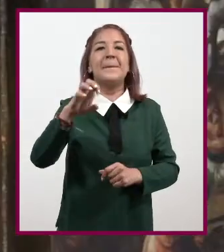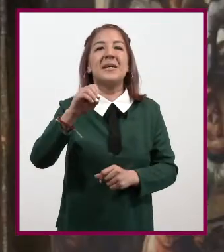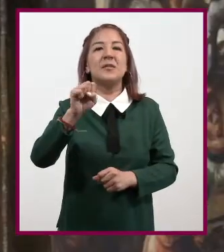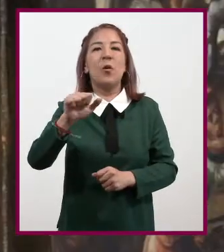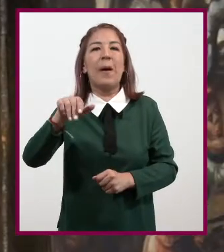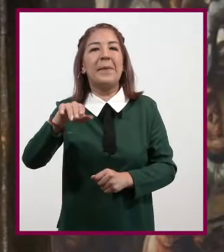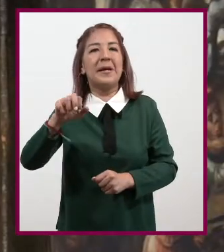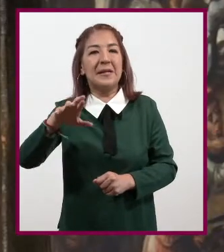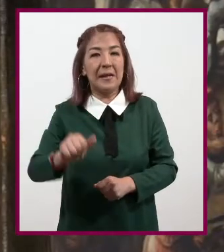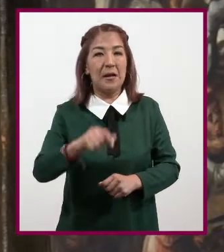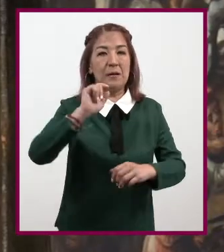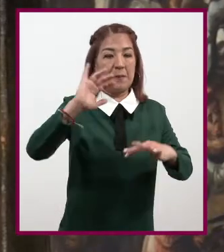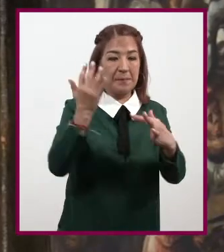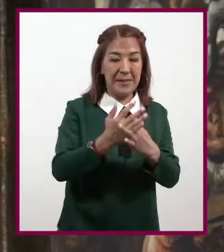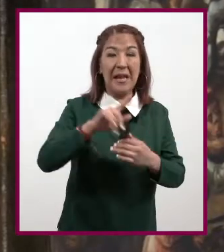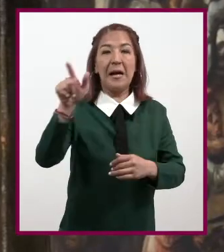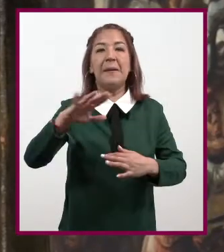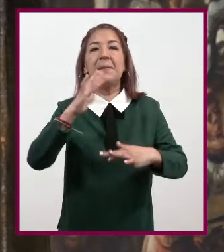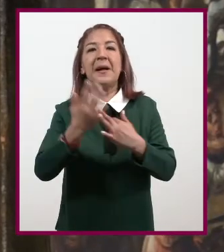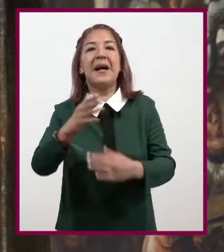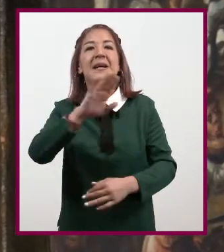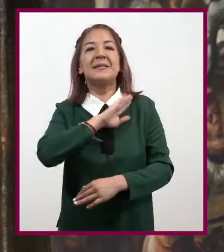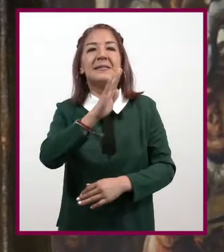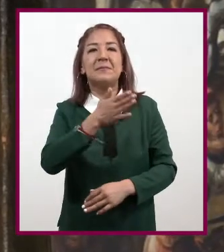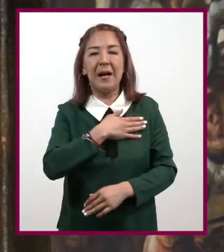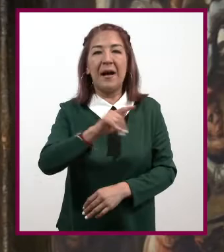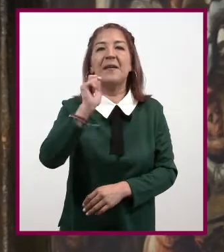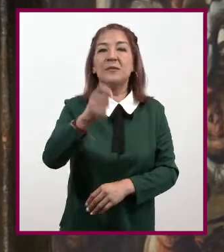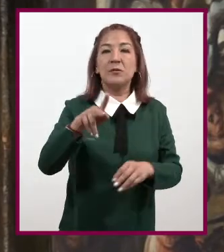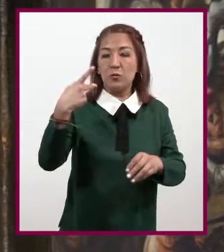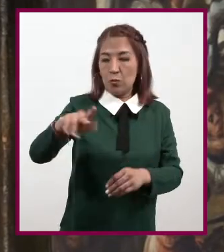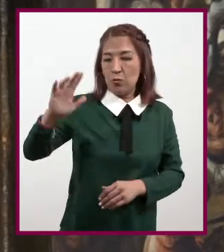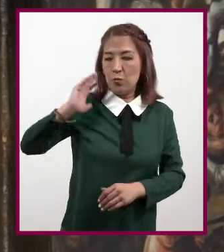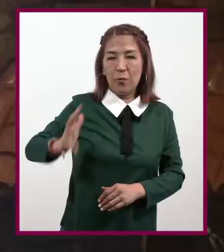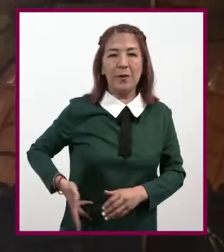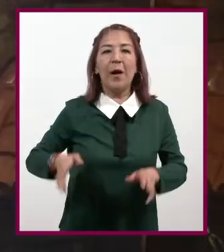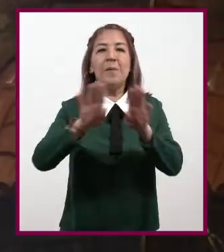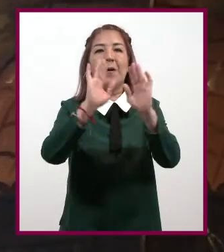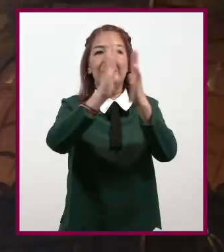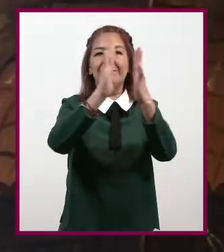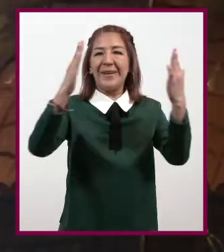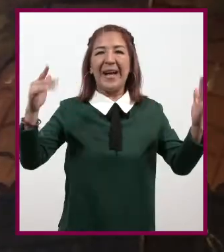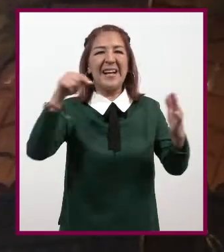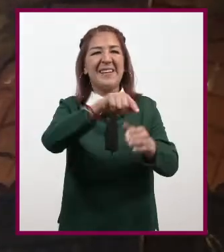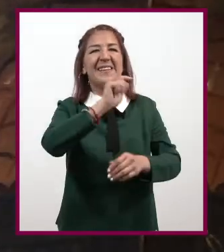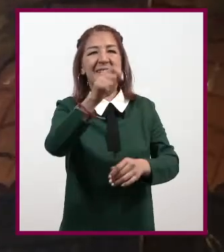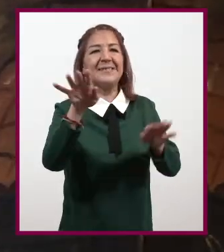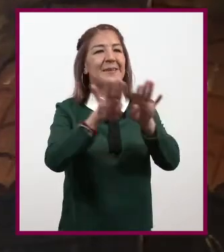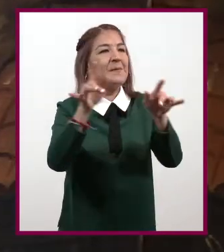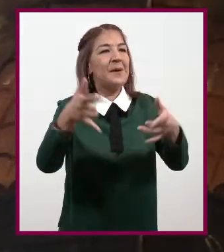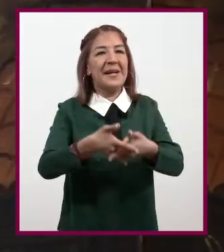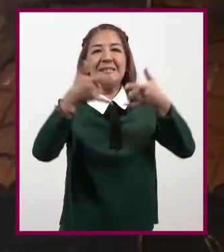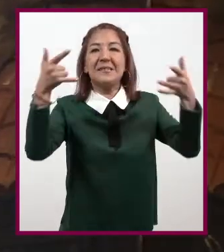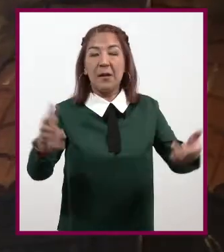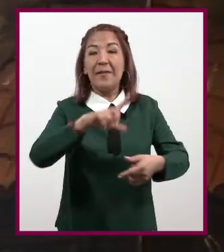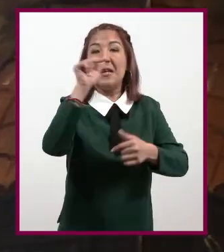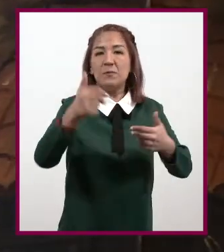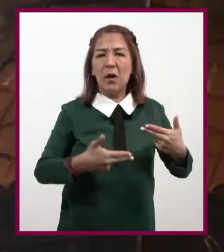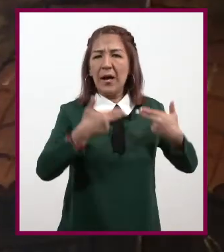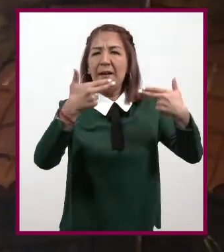española. El orgullo a esta tierra es lo que caracteriza a estos biombos de la conquista, que después van a ser heredados por